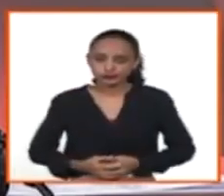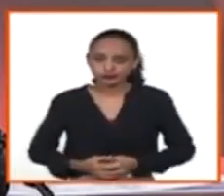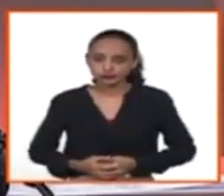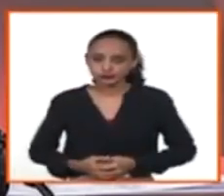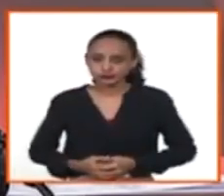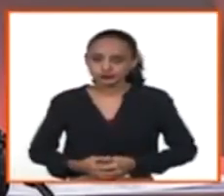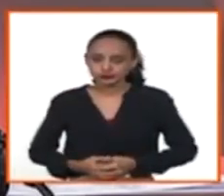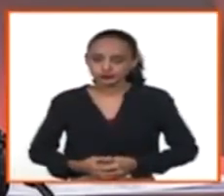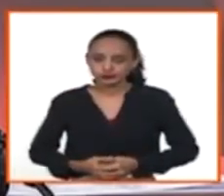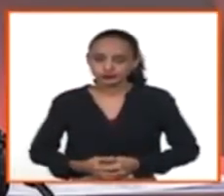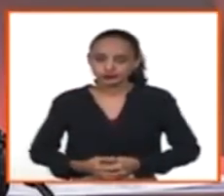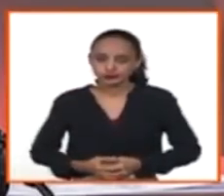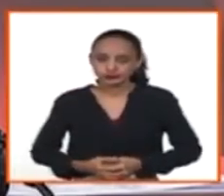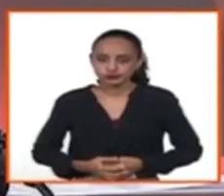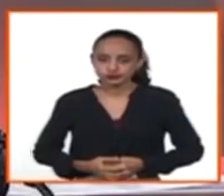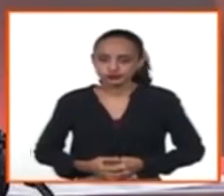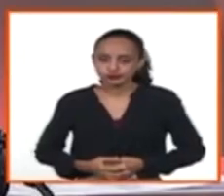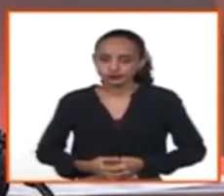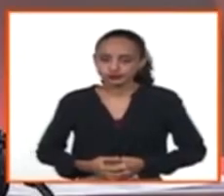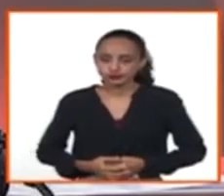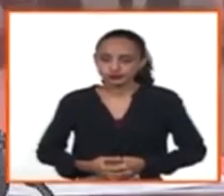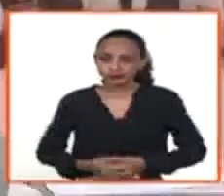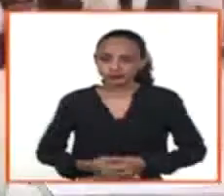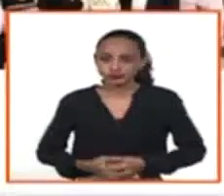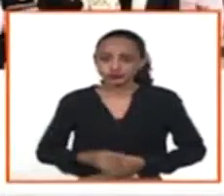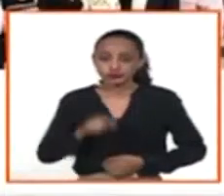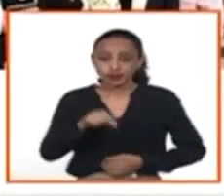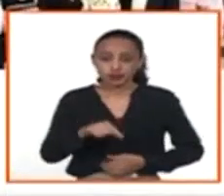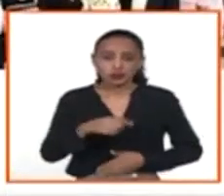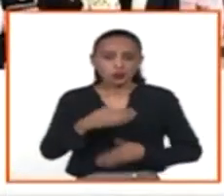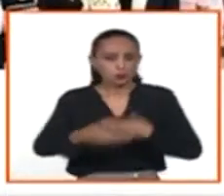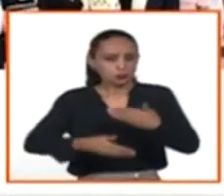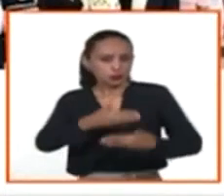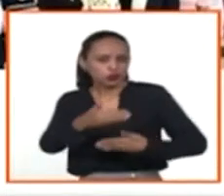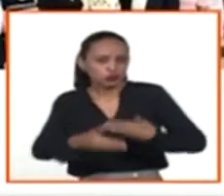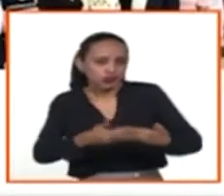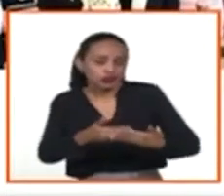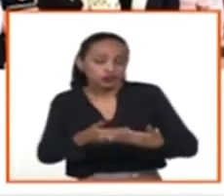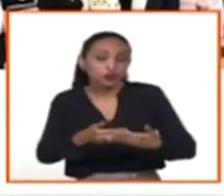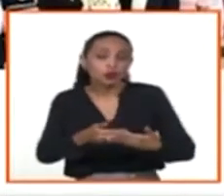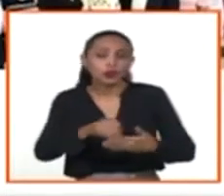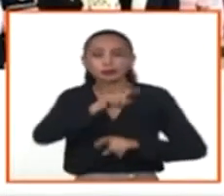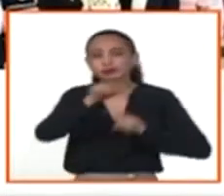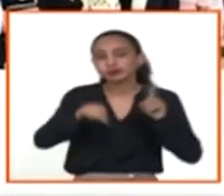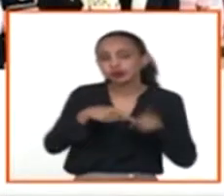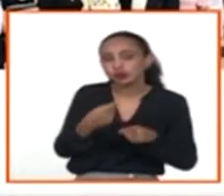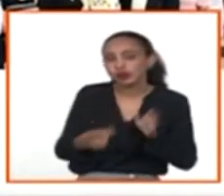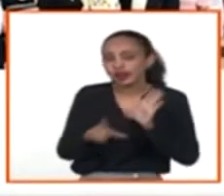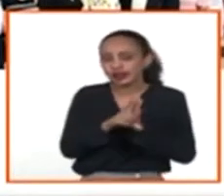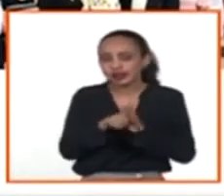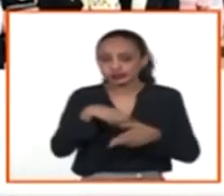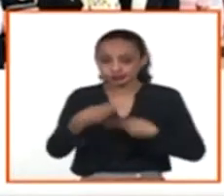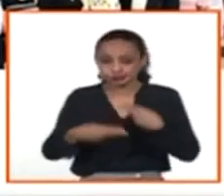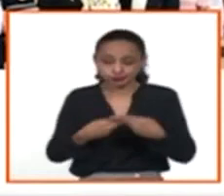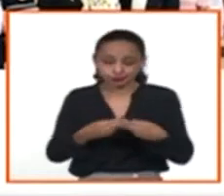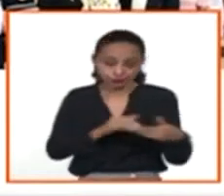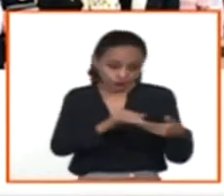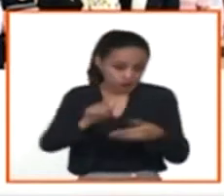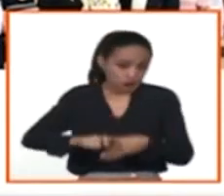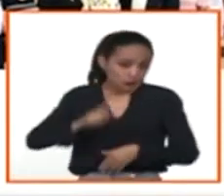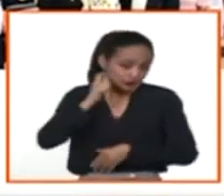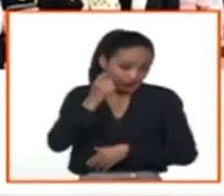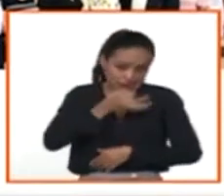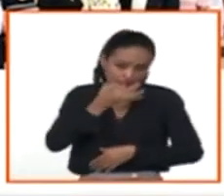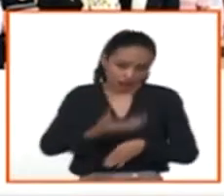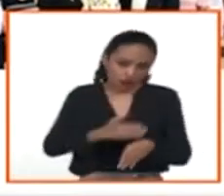elaboración y de discusión y análisis de la ley ha sido un proyecto bien rico. Las colegas que hablaron antes estuvieron explicando cómo ha sido este